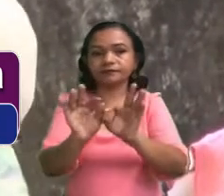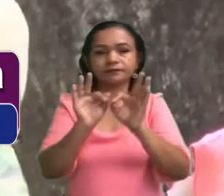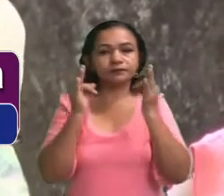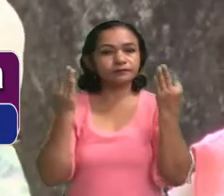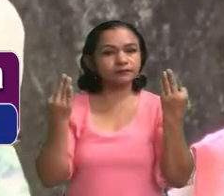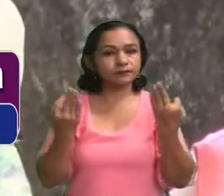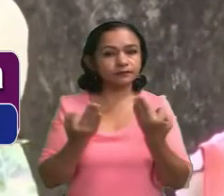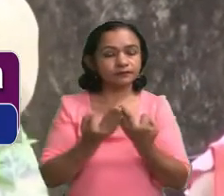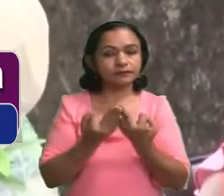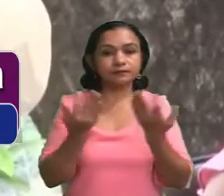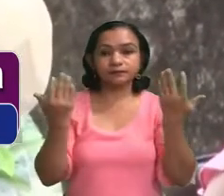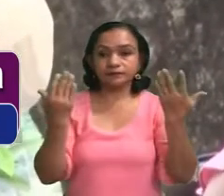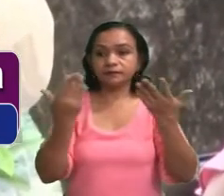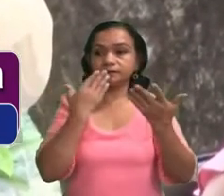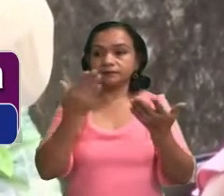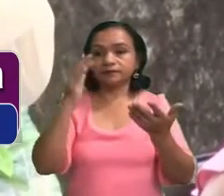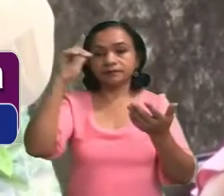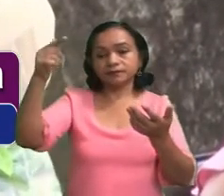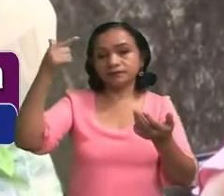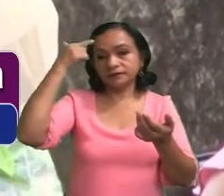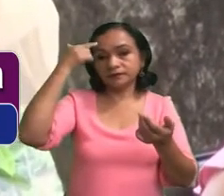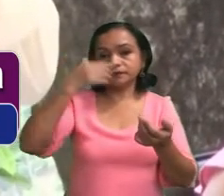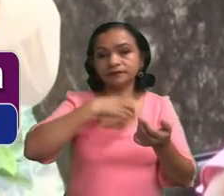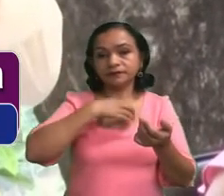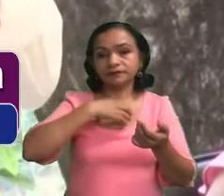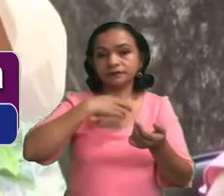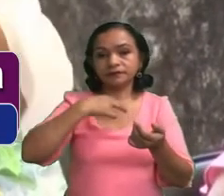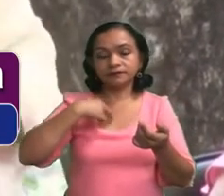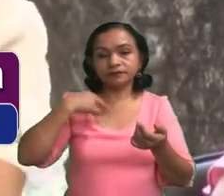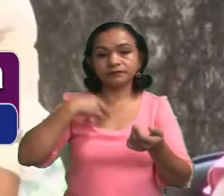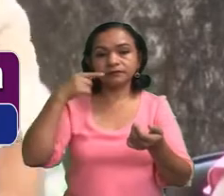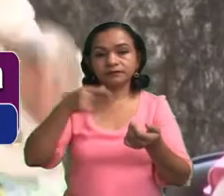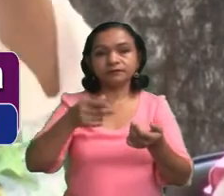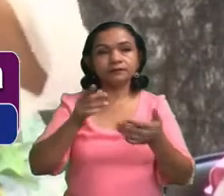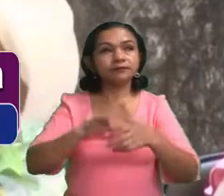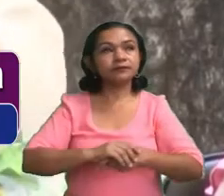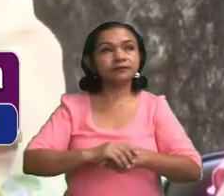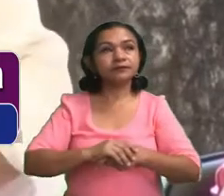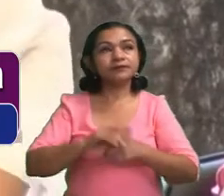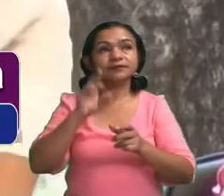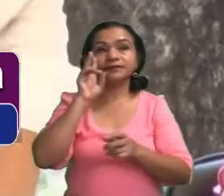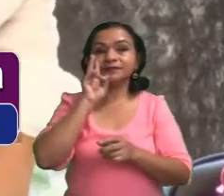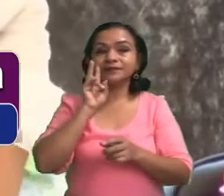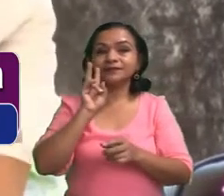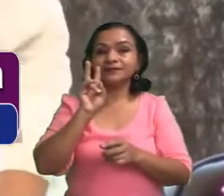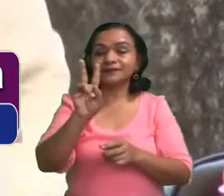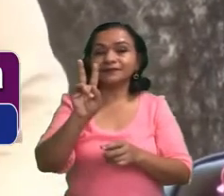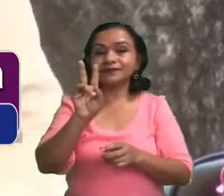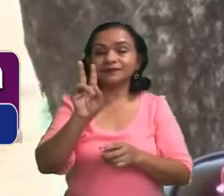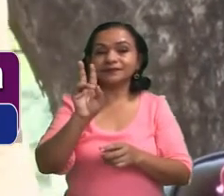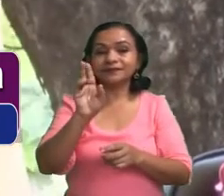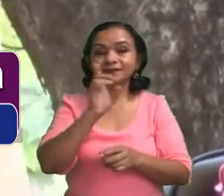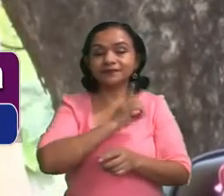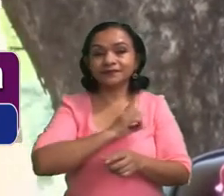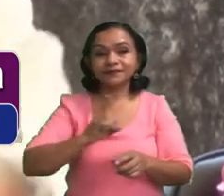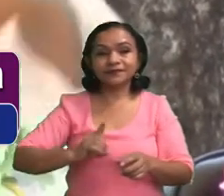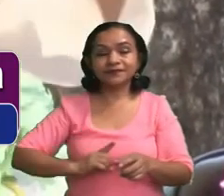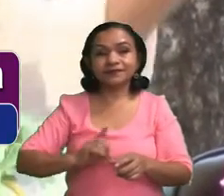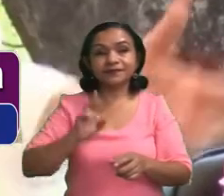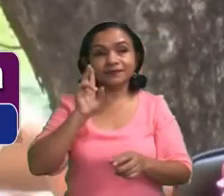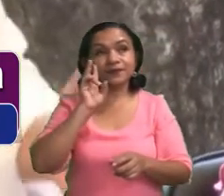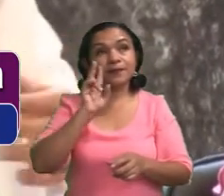esa es la lógica que nuestro gobierno le ha puesto a este tema. En pantalla, compañero, el diputado Douglas,